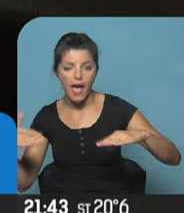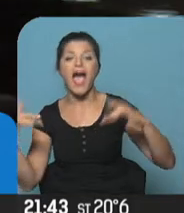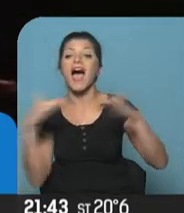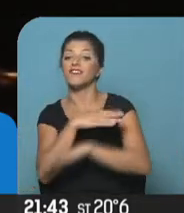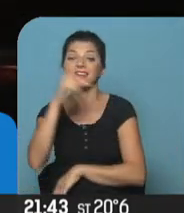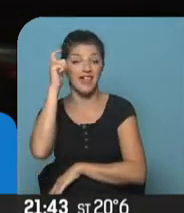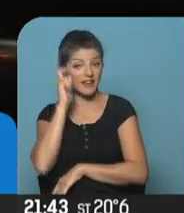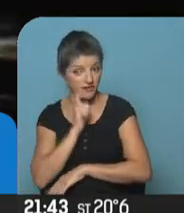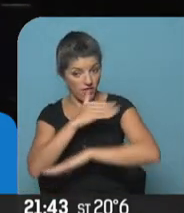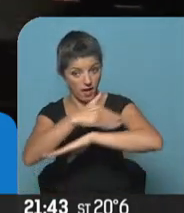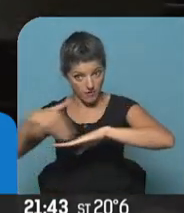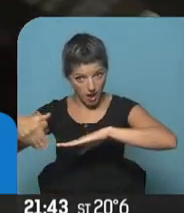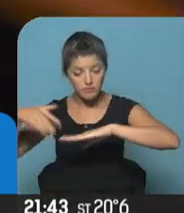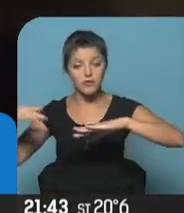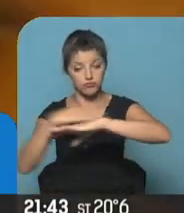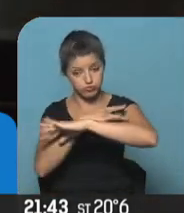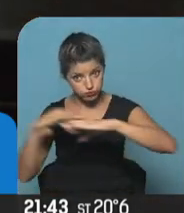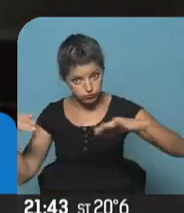Rivadavia y empieza a circularse